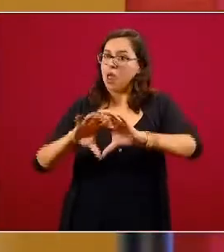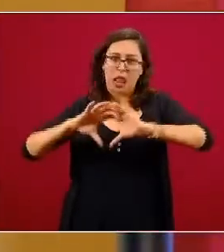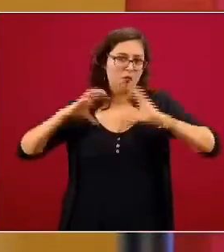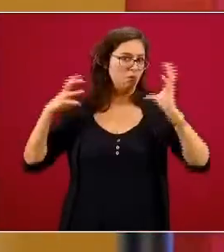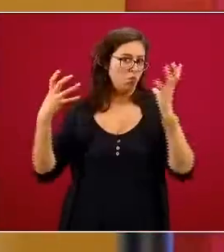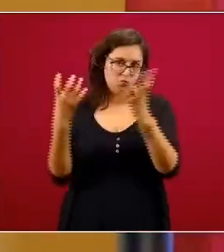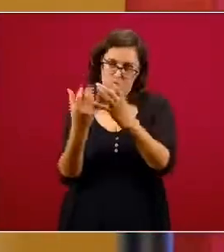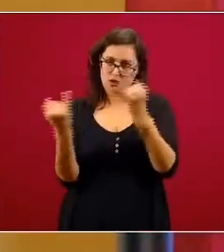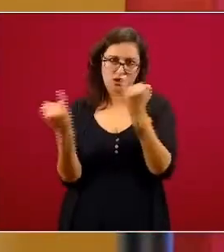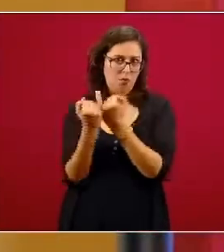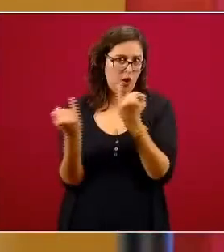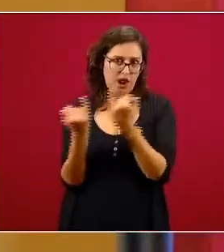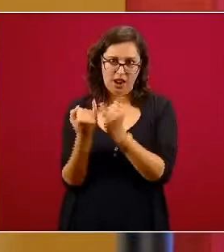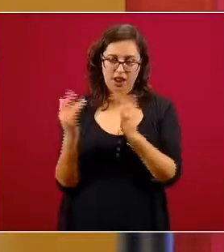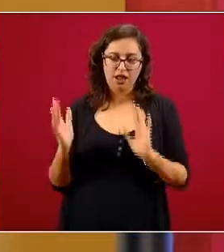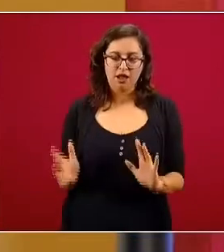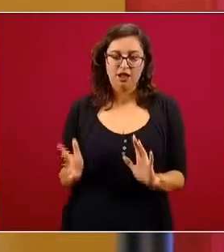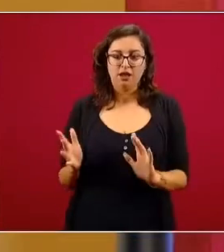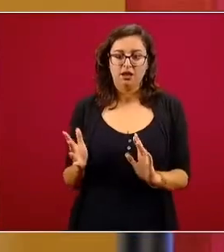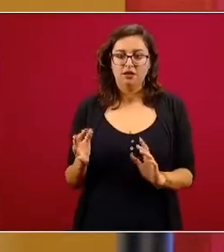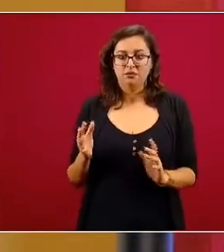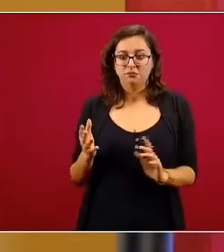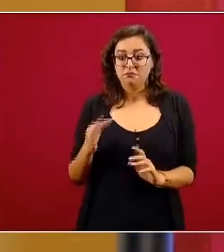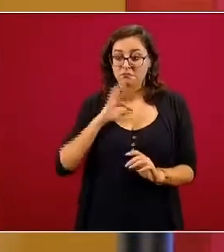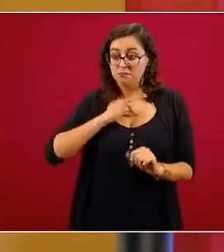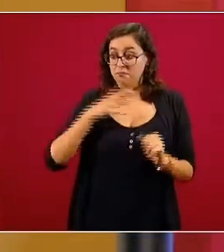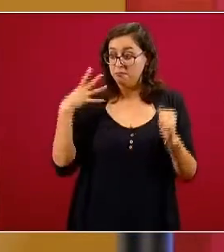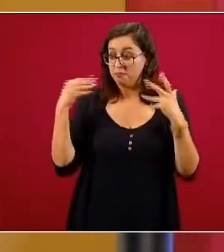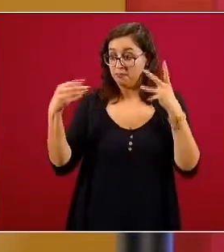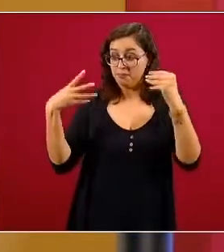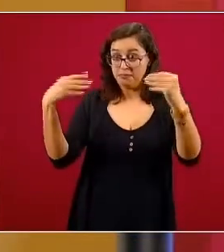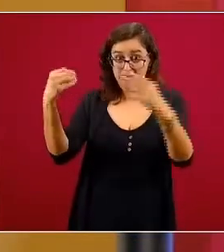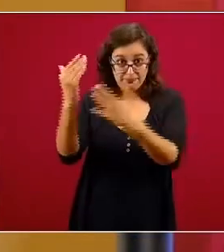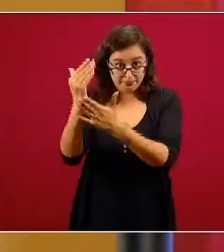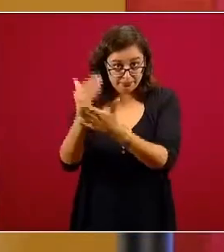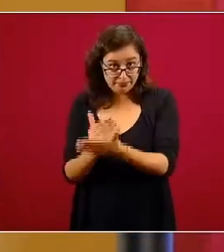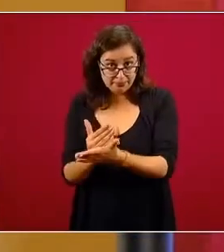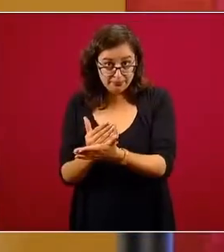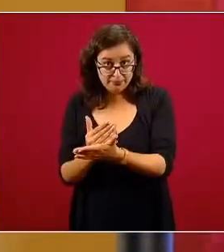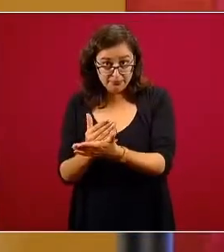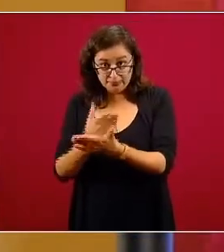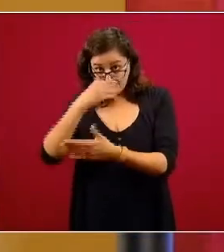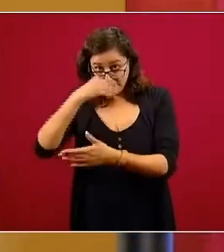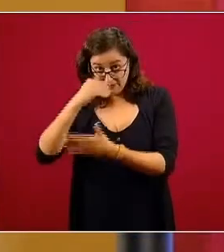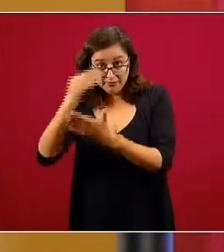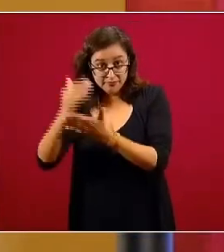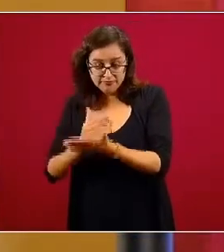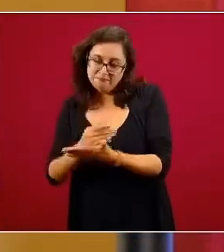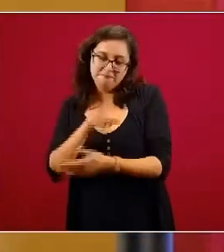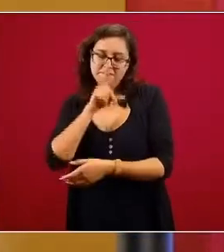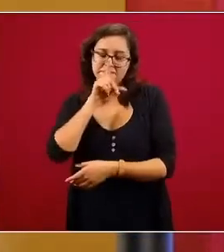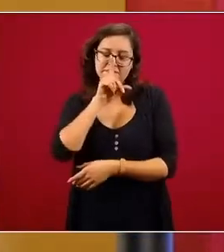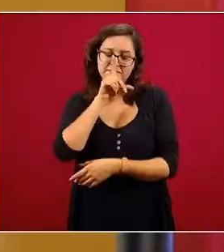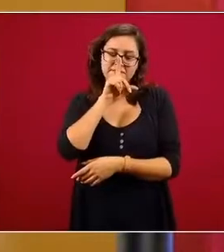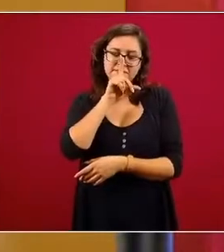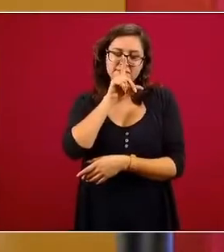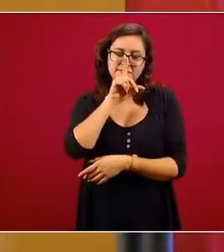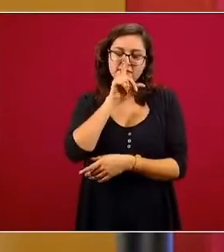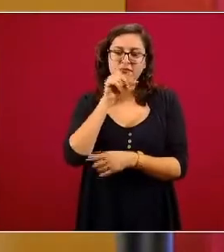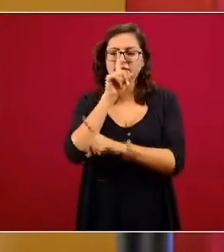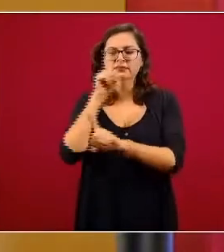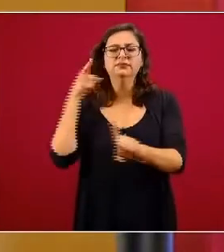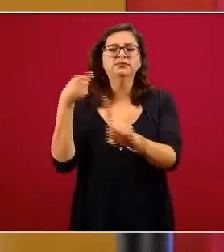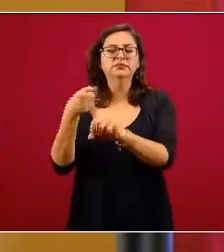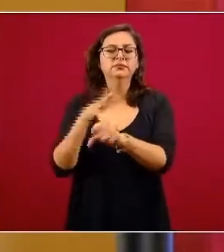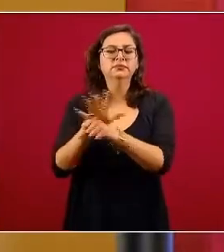entero no es limitar la transmisión de la influenza. El